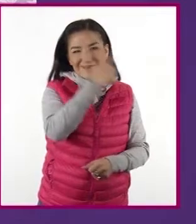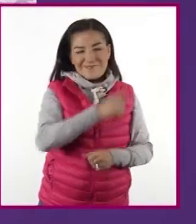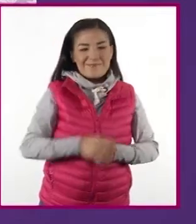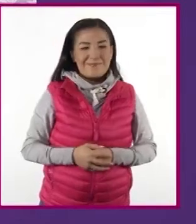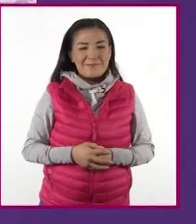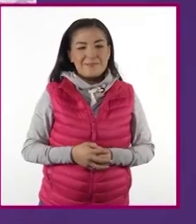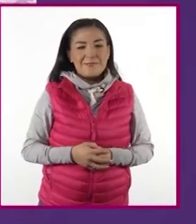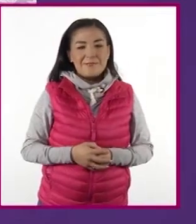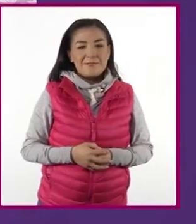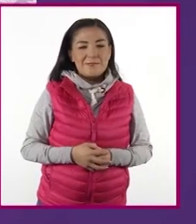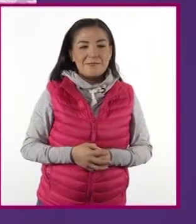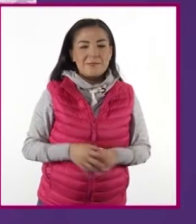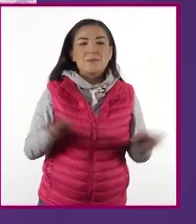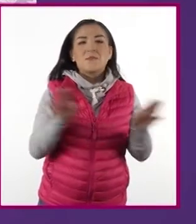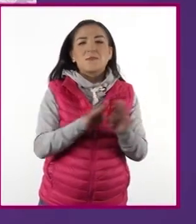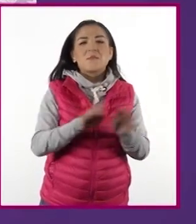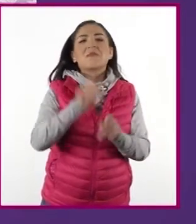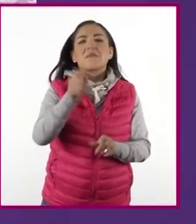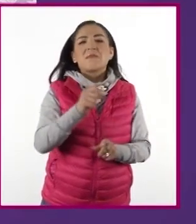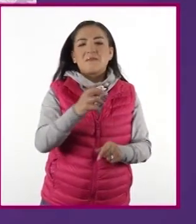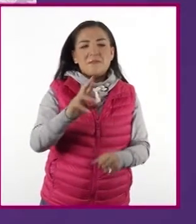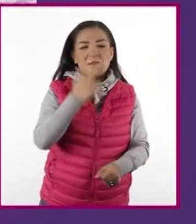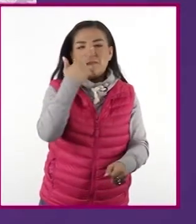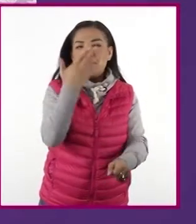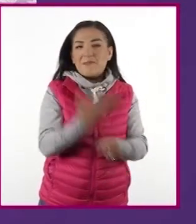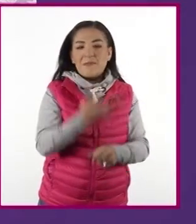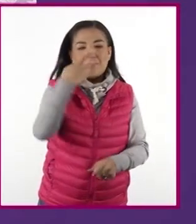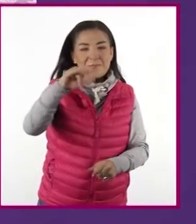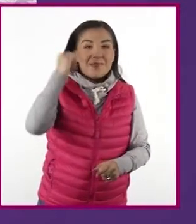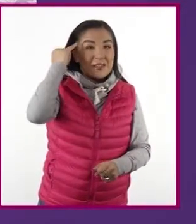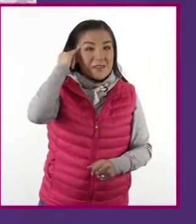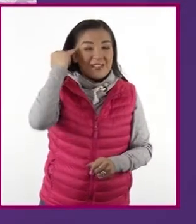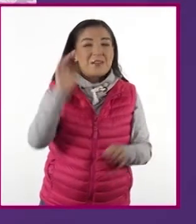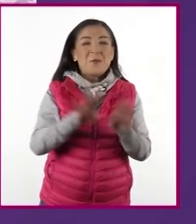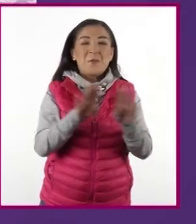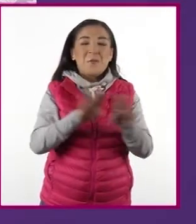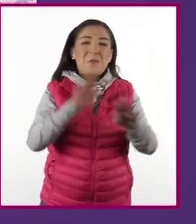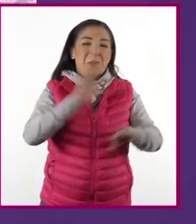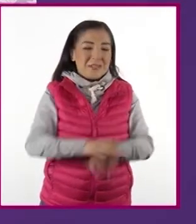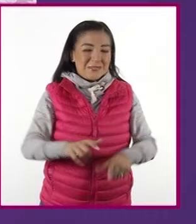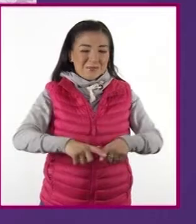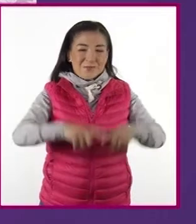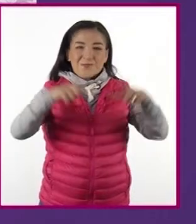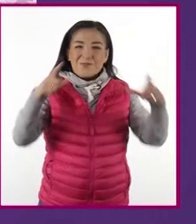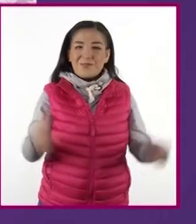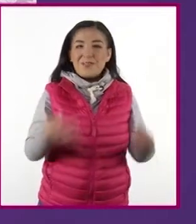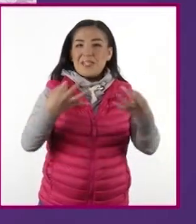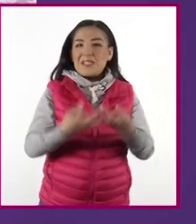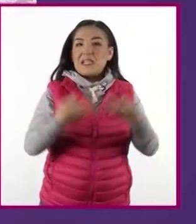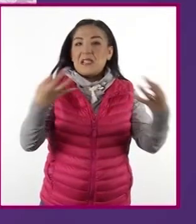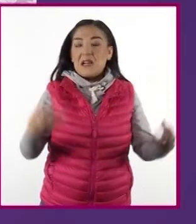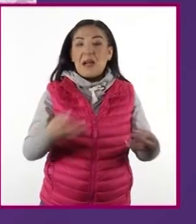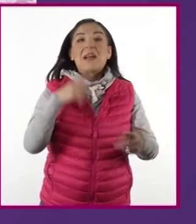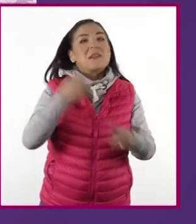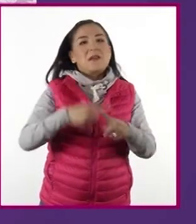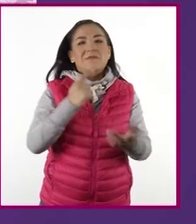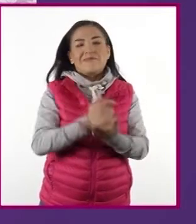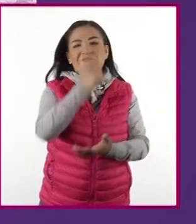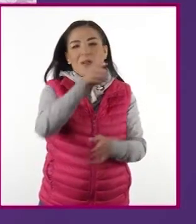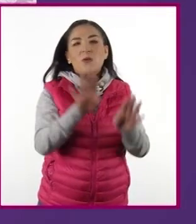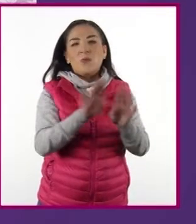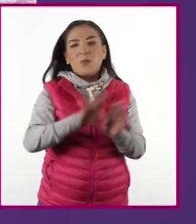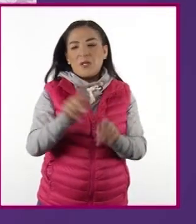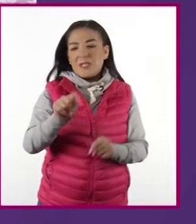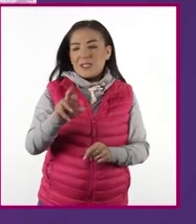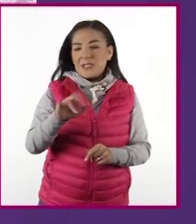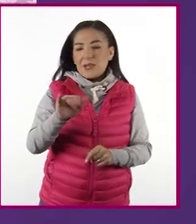Si bien hubo autoridades indígenas que poseían grandes extensiones de tierras, la mayoría pagaba tributo.